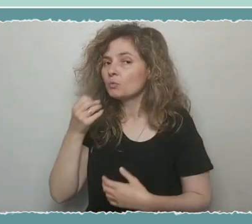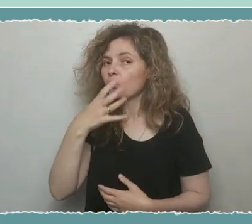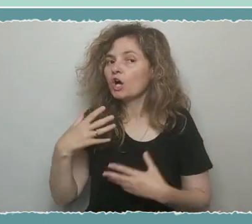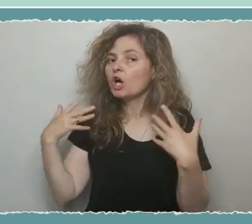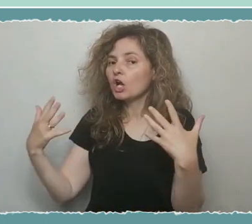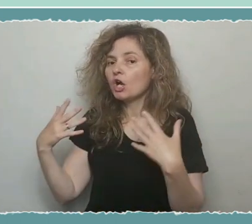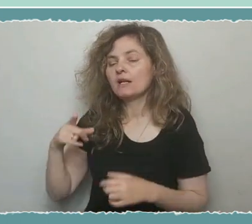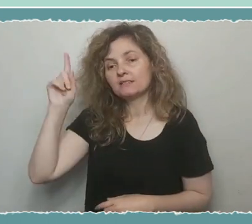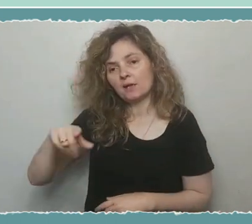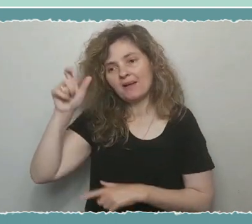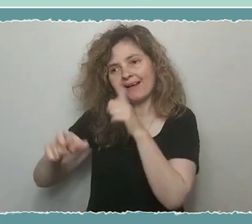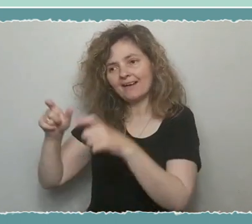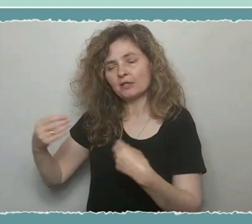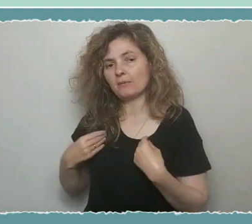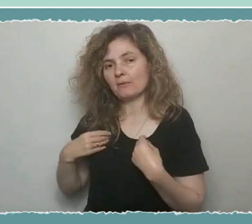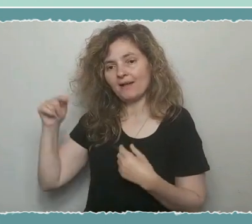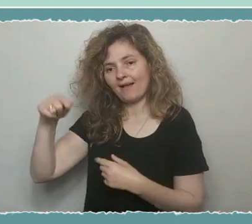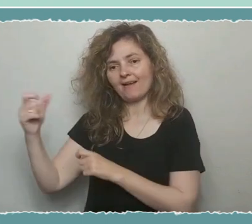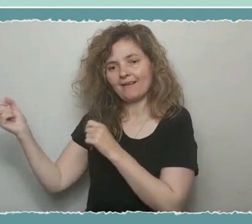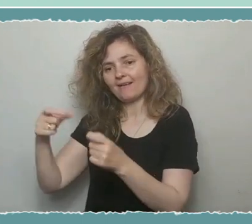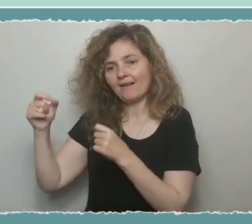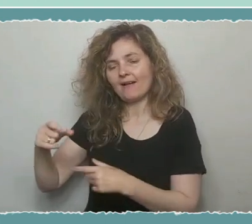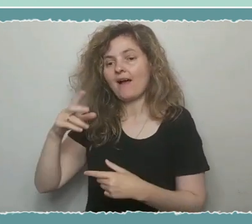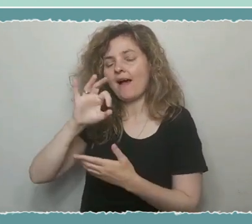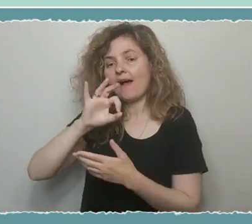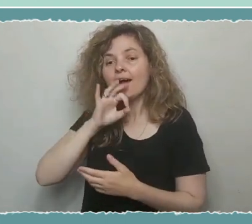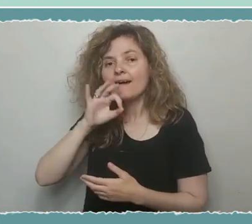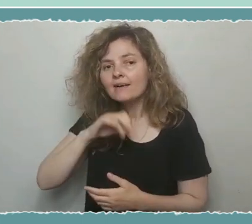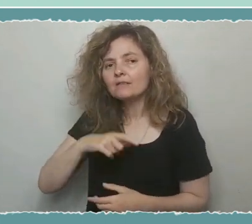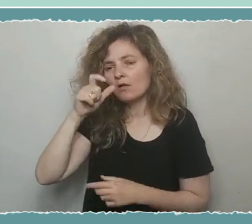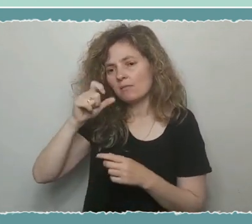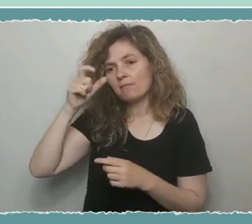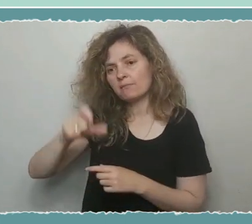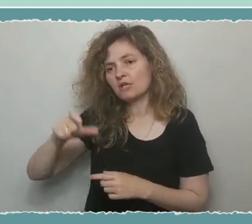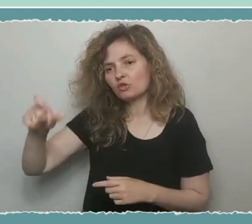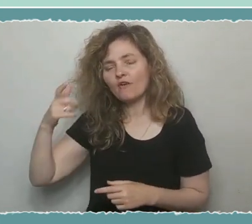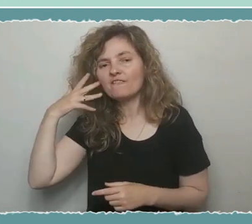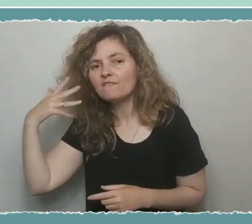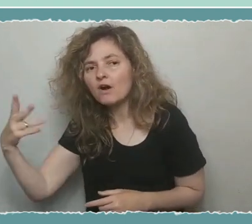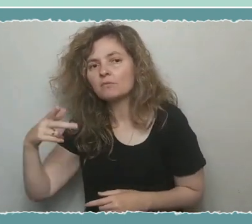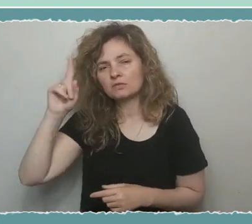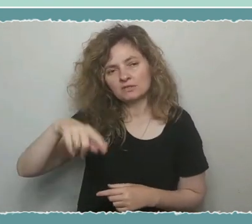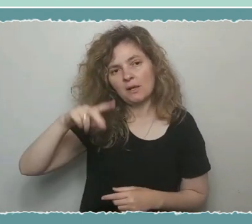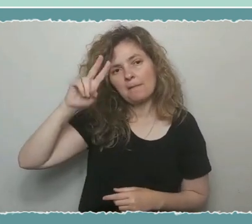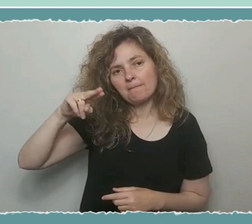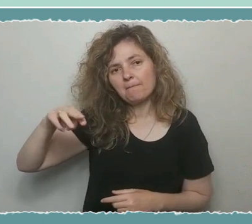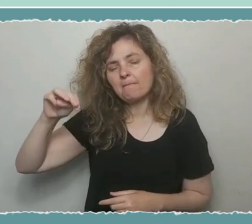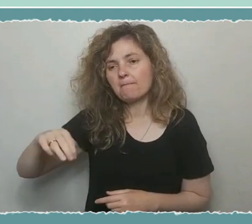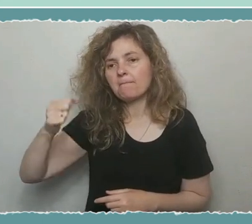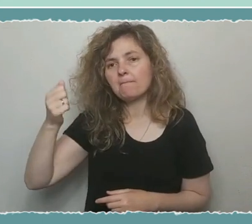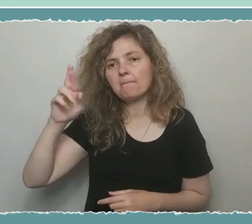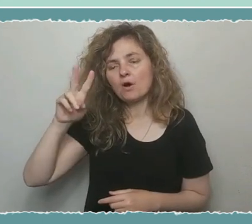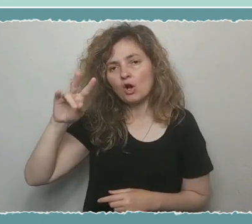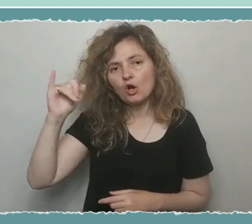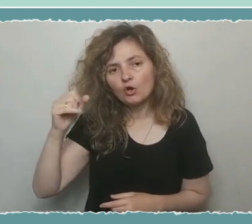estiveron ali con outros exiliados, exiliadas galegas, con Rafael Dieste, estivo con Lorenzo Varela, coa pintora